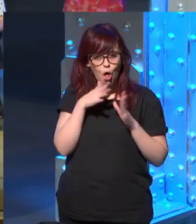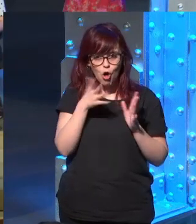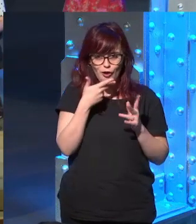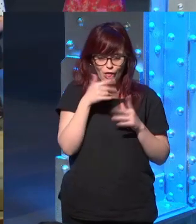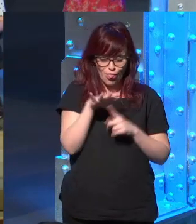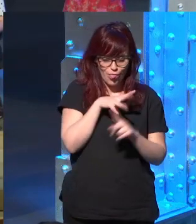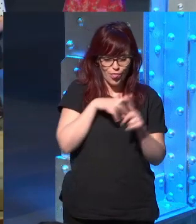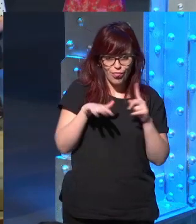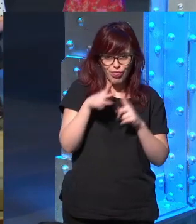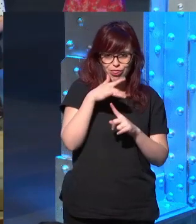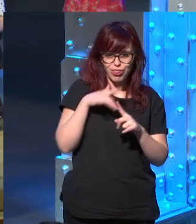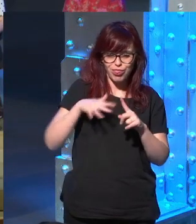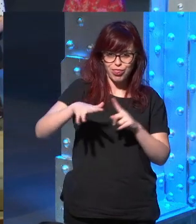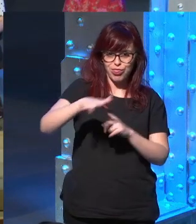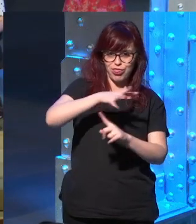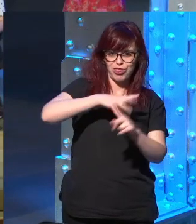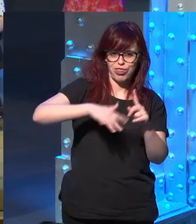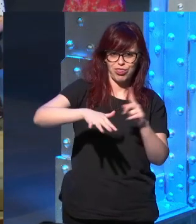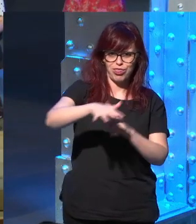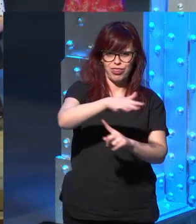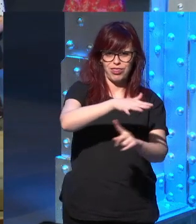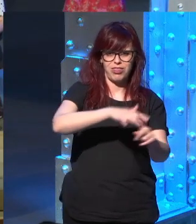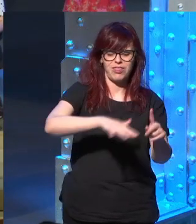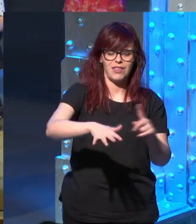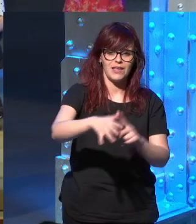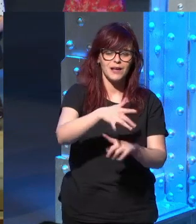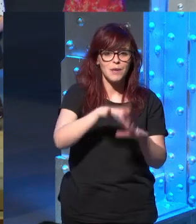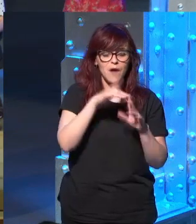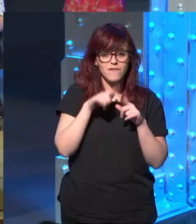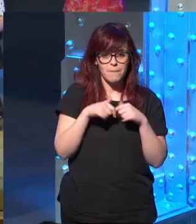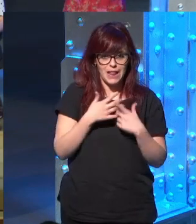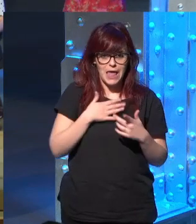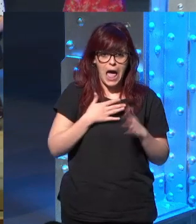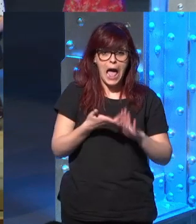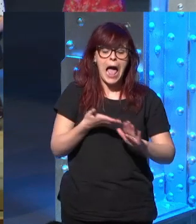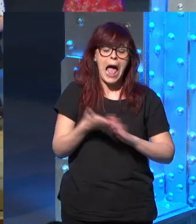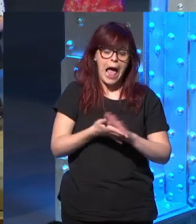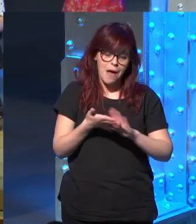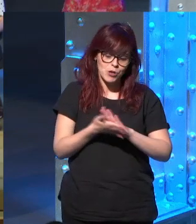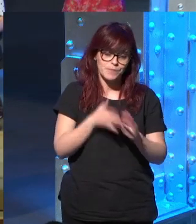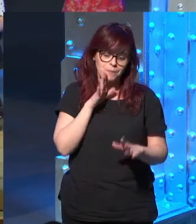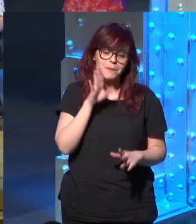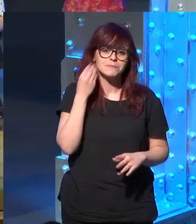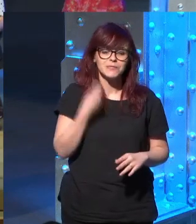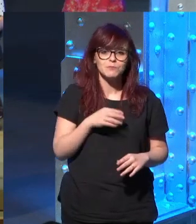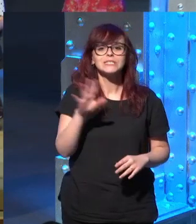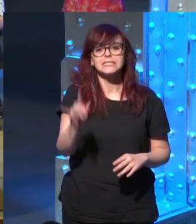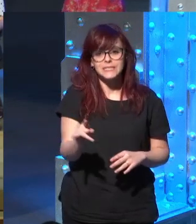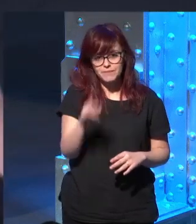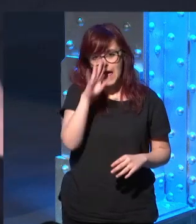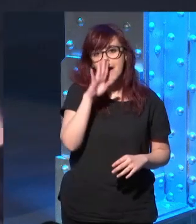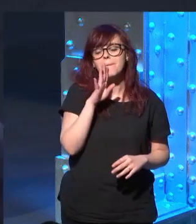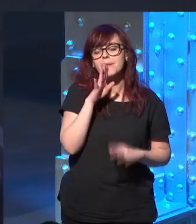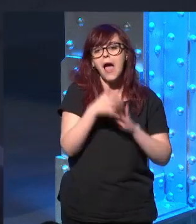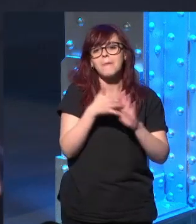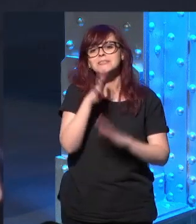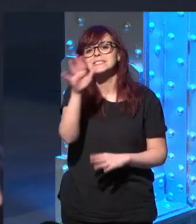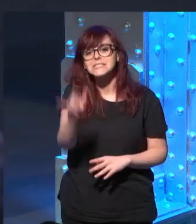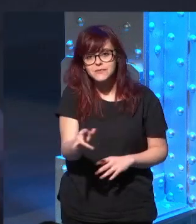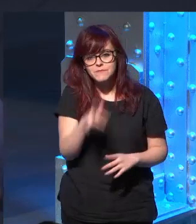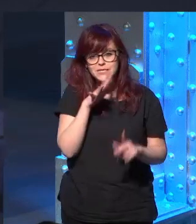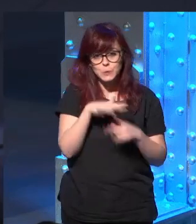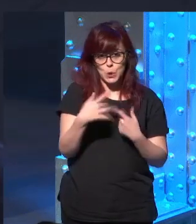Y me interesaba por esto. O sea, no es que hable de mi familia, que sí. No es que hable de mi padre, que sí. No es que hable de mi